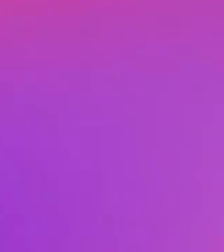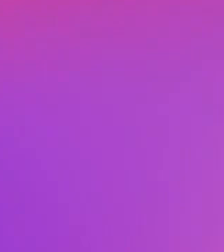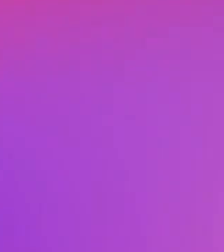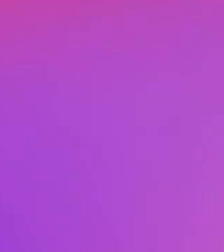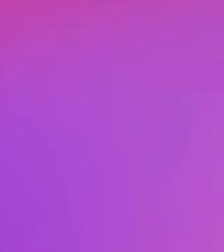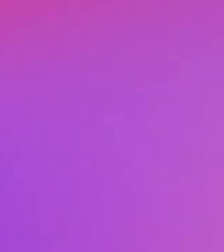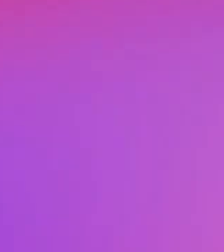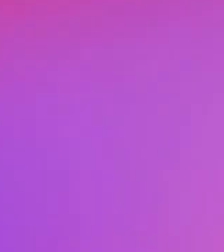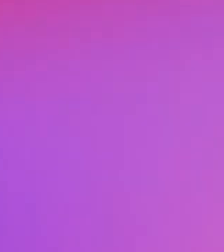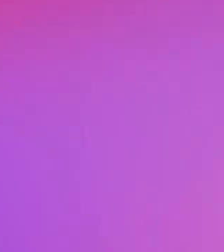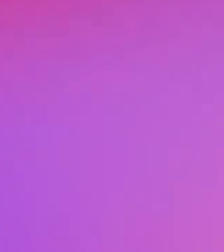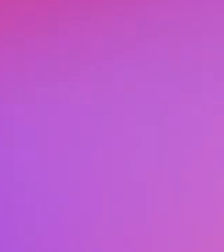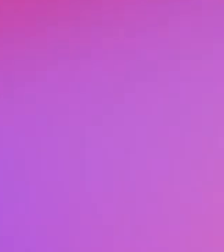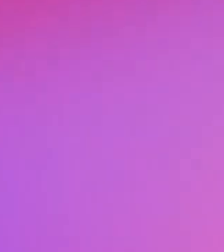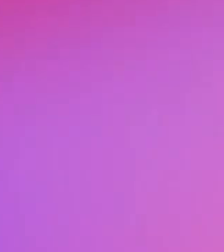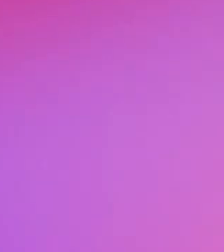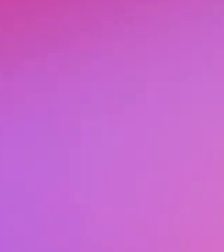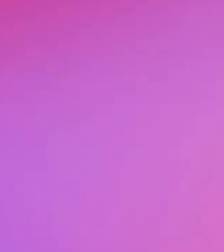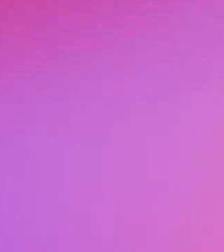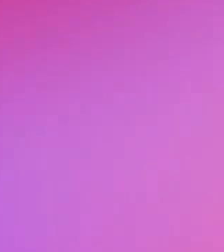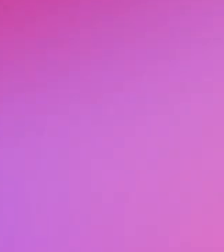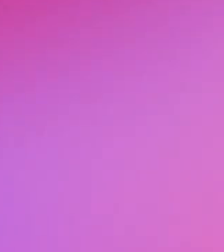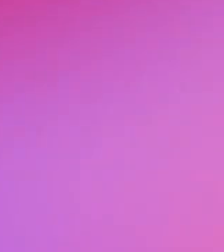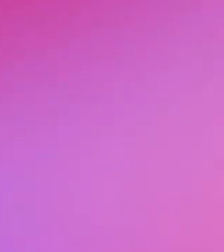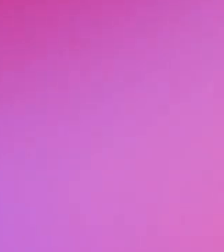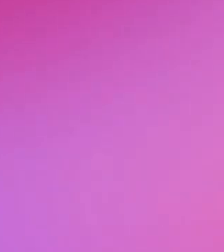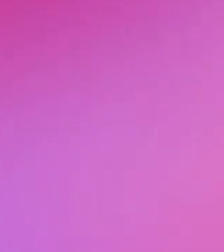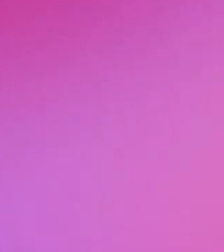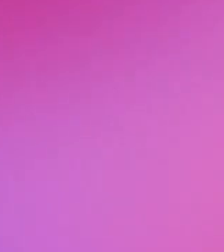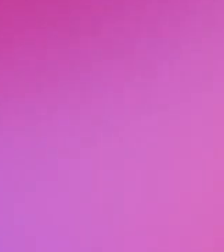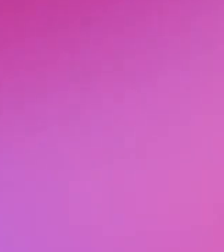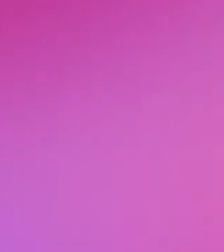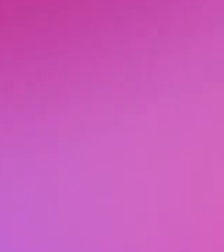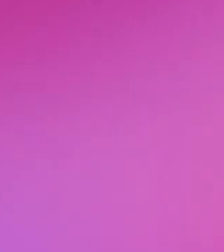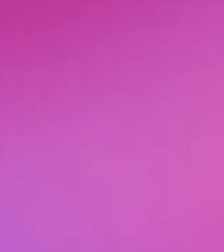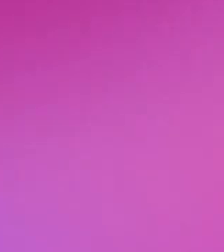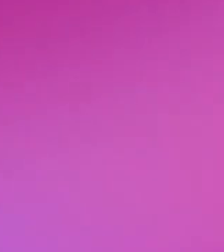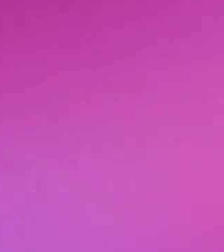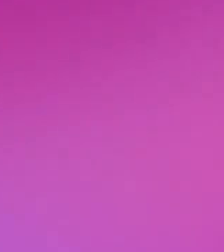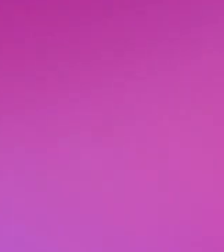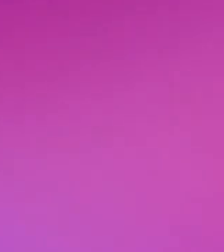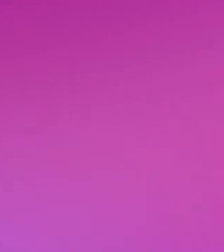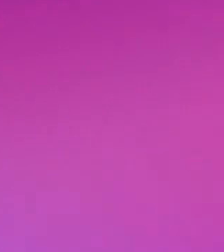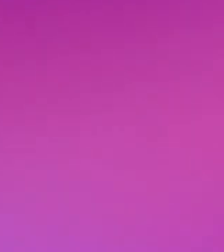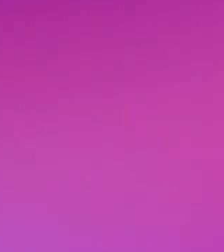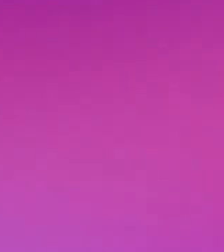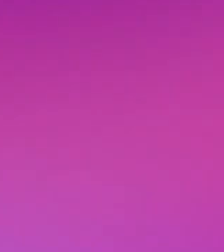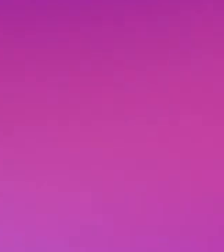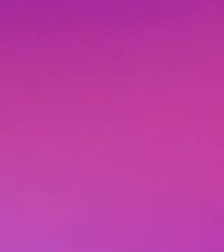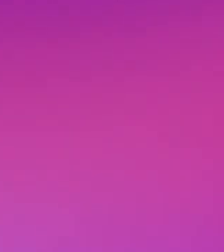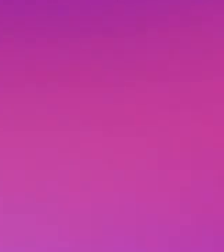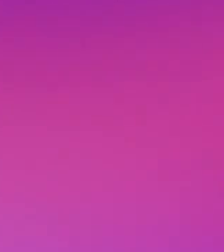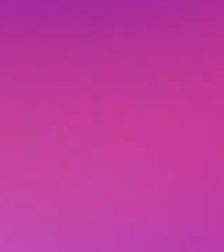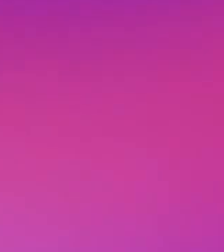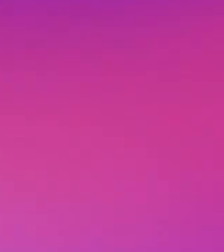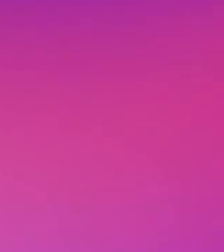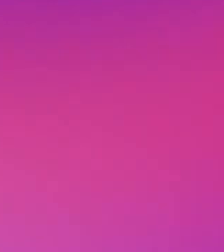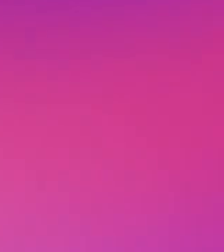Si requieres consultar los libros de texto en versión digital, recuerda que los puedes encontrar en la página